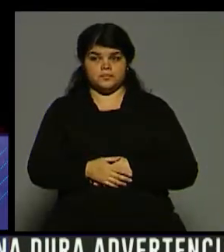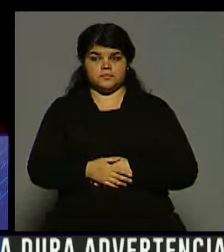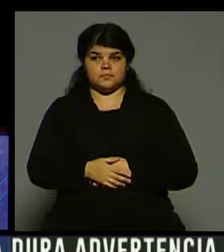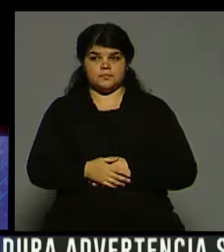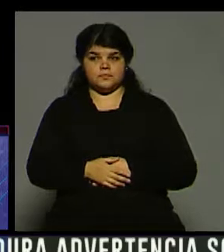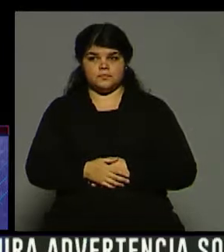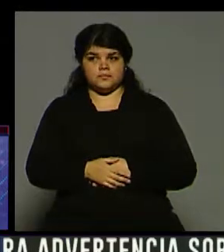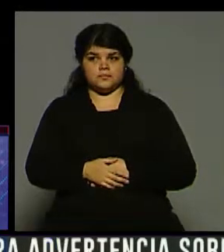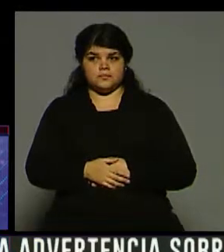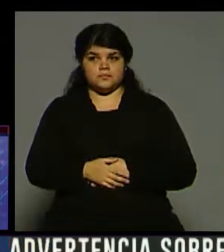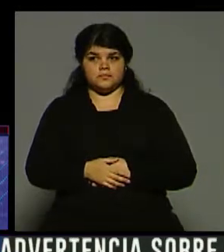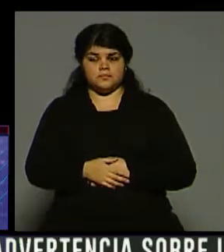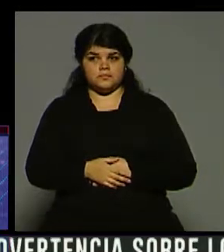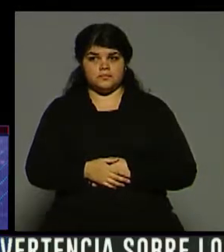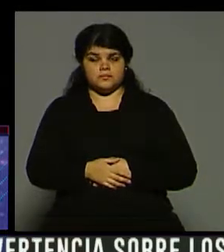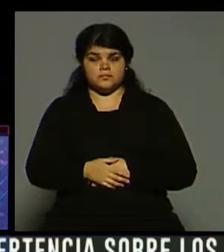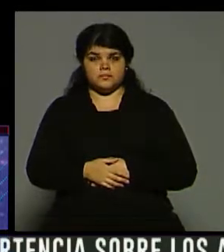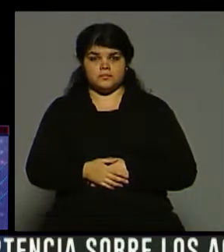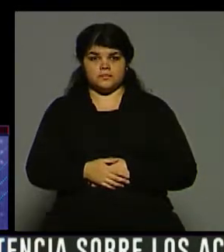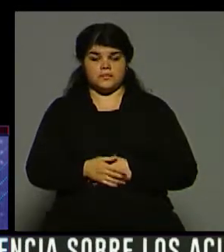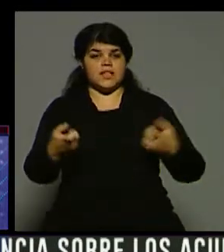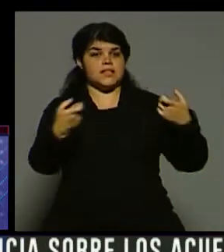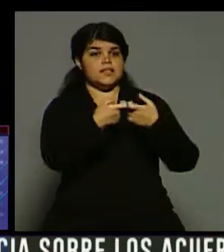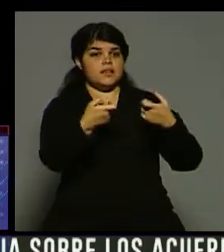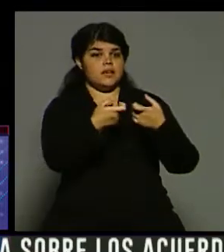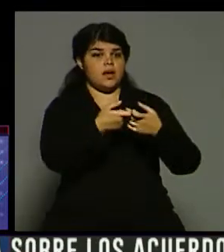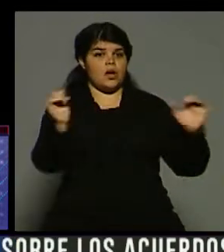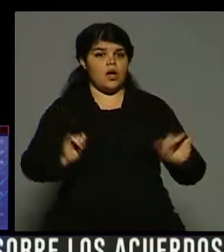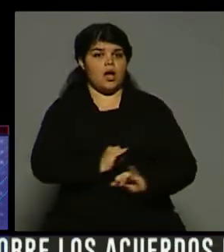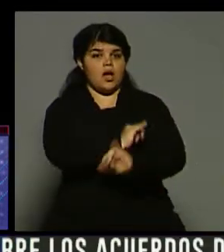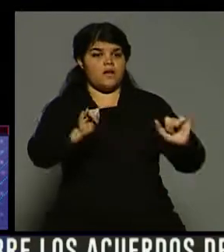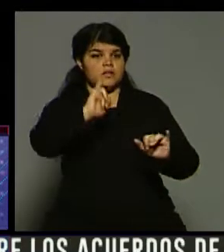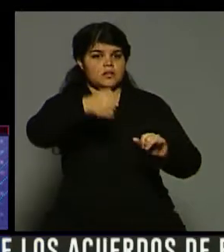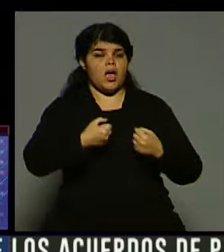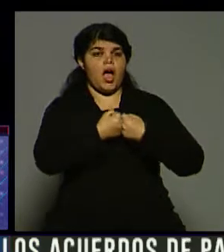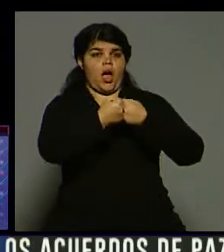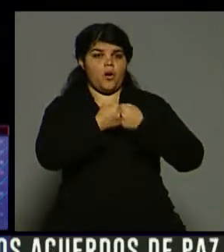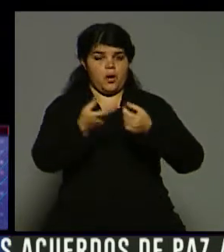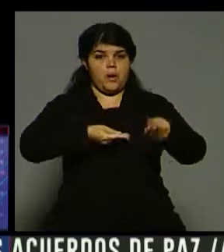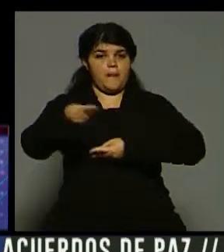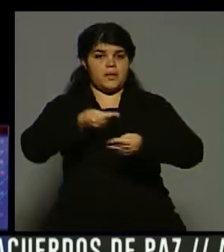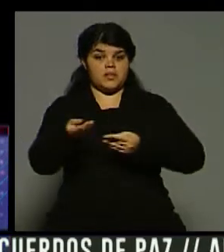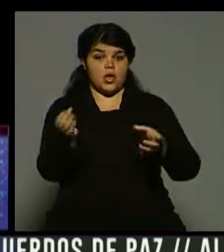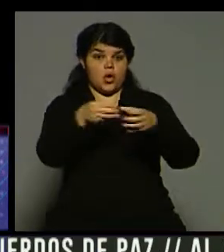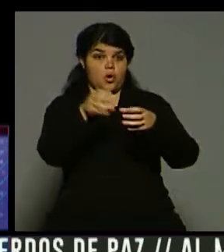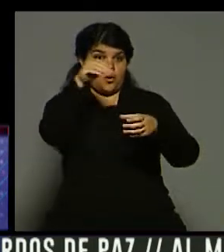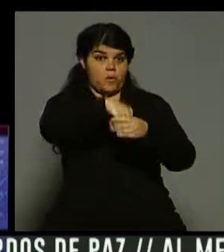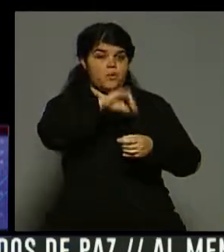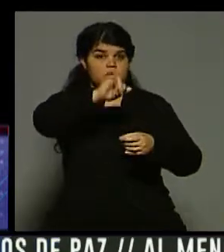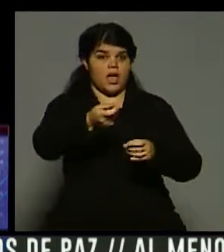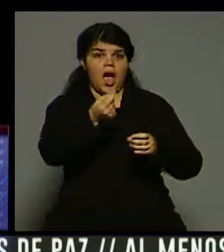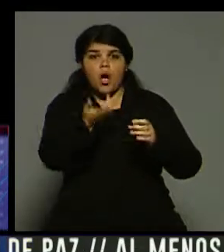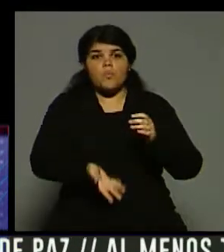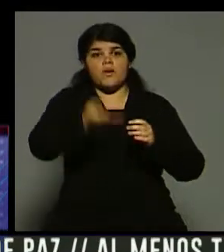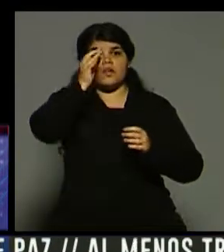Camioneros anunció que levantará el paro. El sindicato reconoció que se llegó a un acuerdo con los empresarios del sector con un aumento